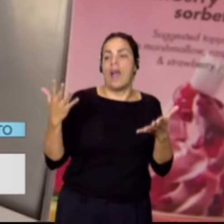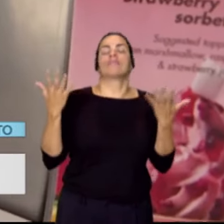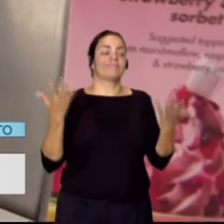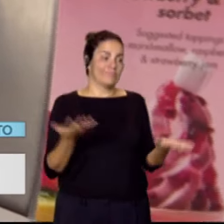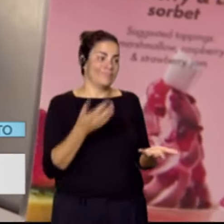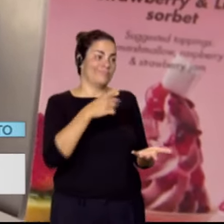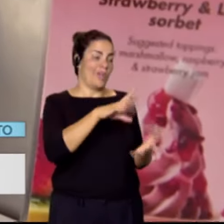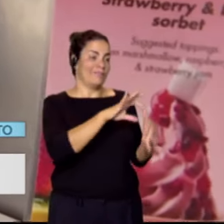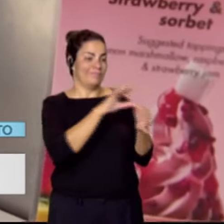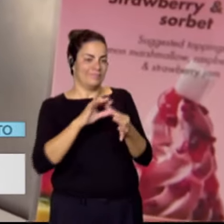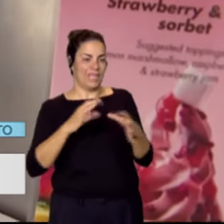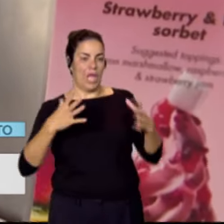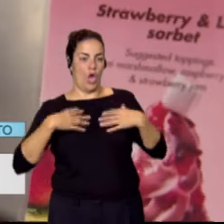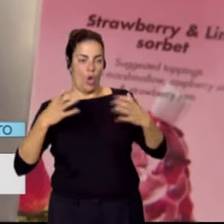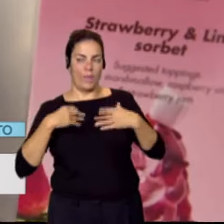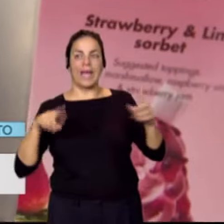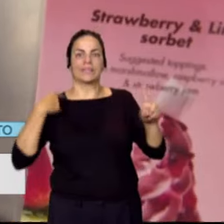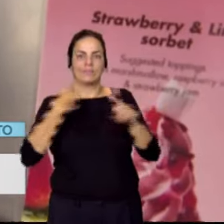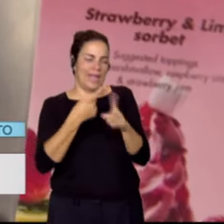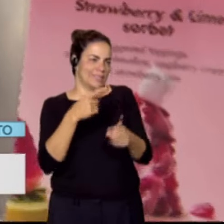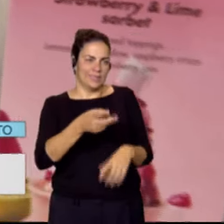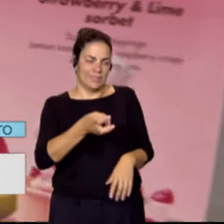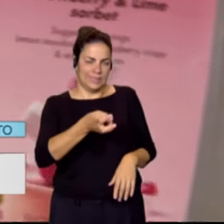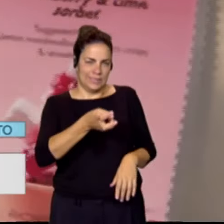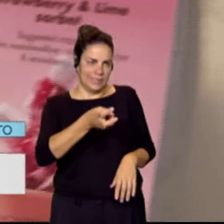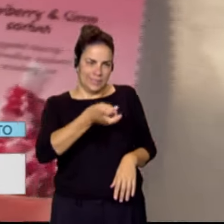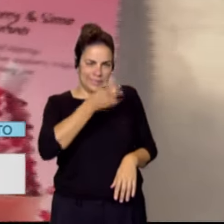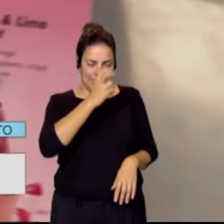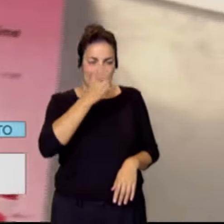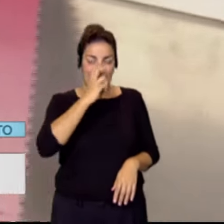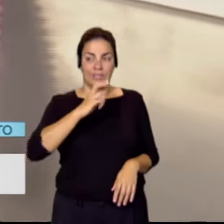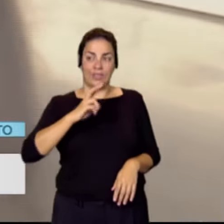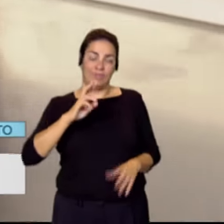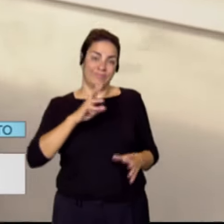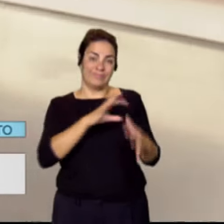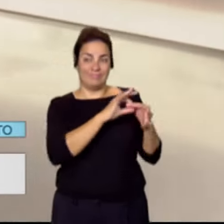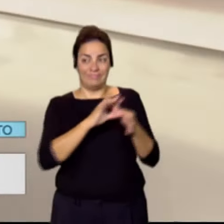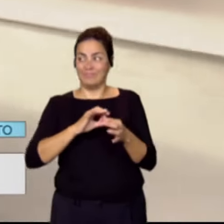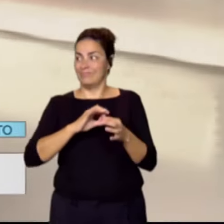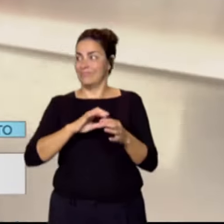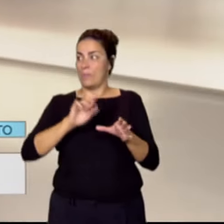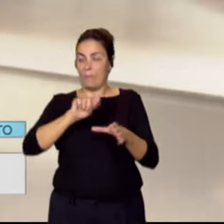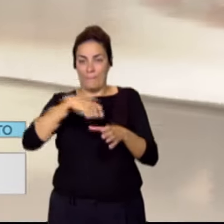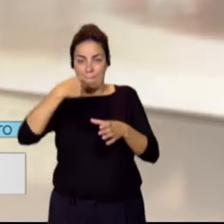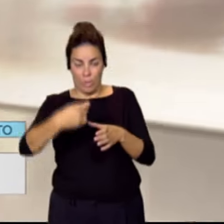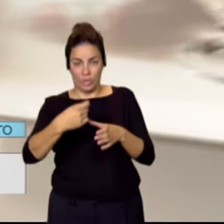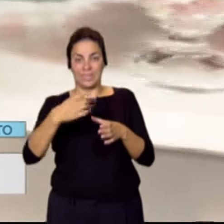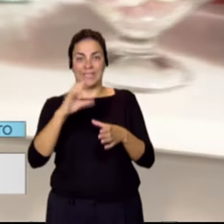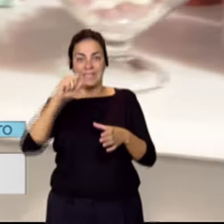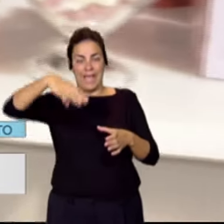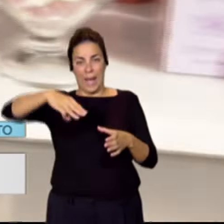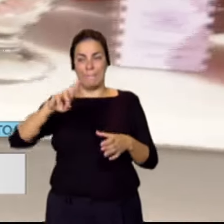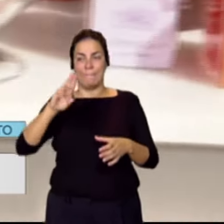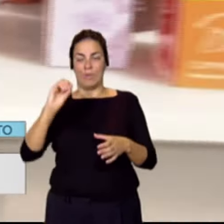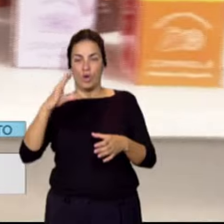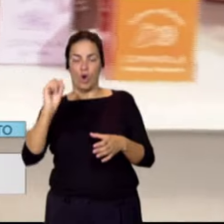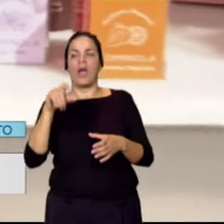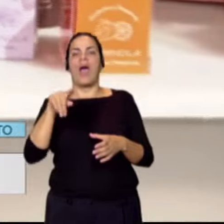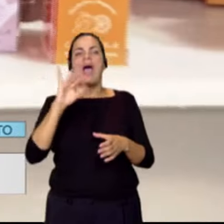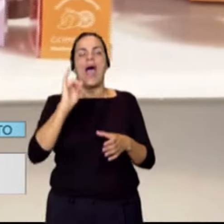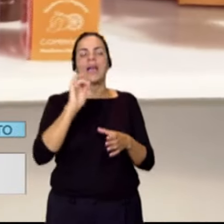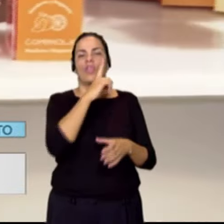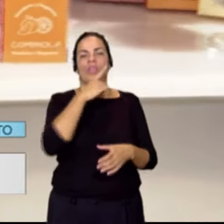con las ovejas y además es un Classic que viene de uno de los postres del S de can roca en este caso lleva un dulce de guayaba